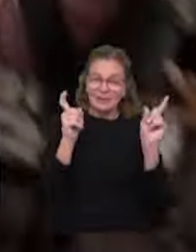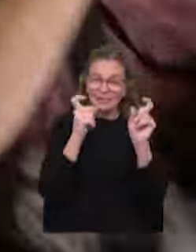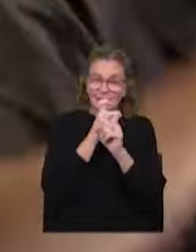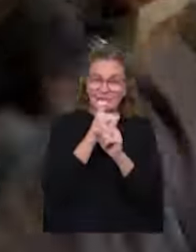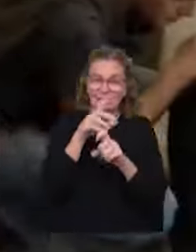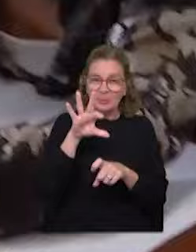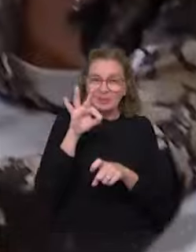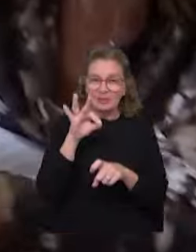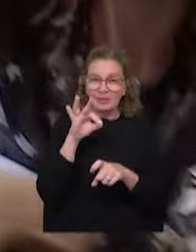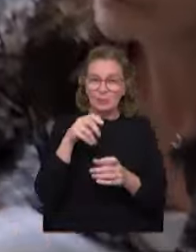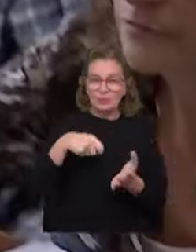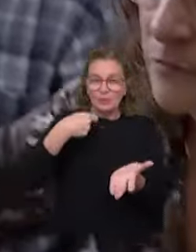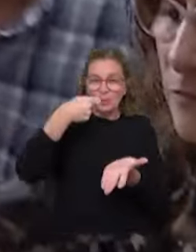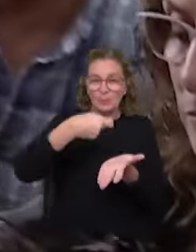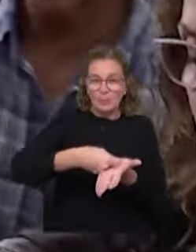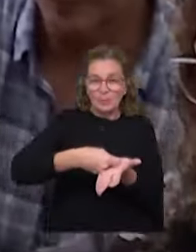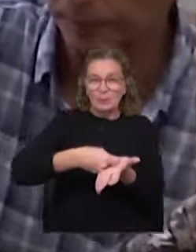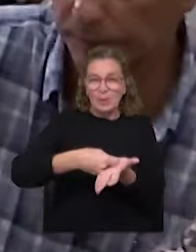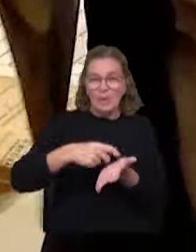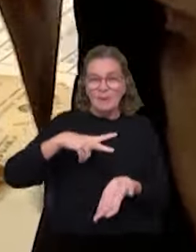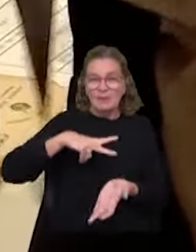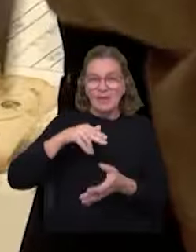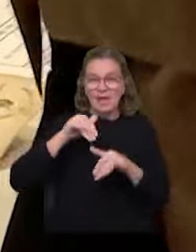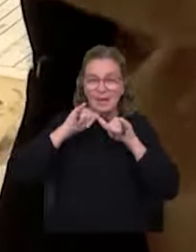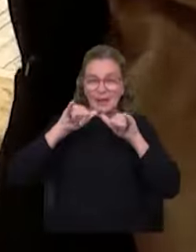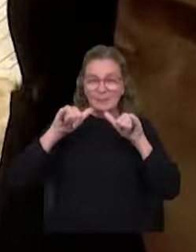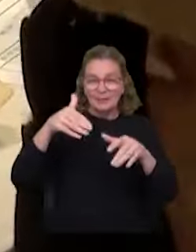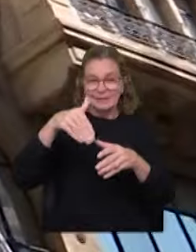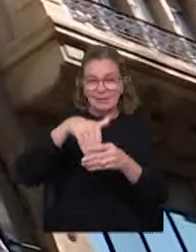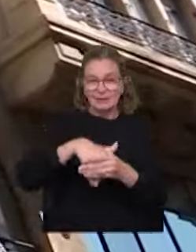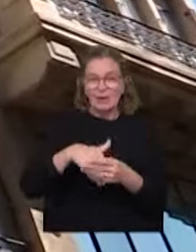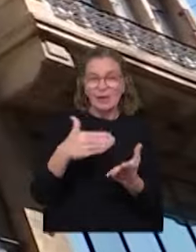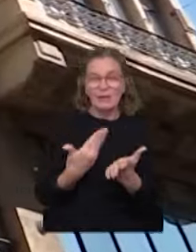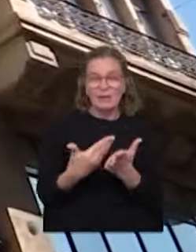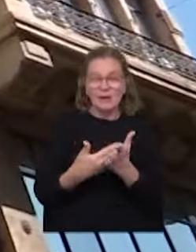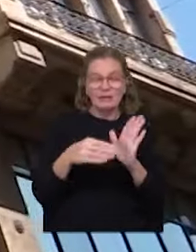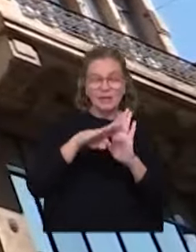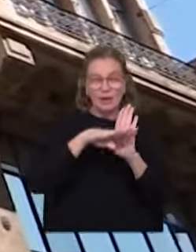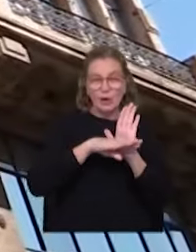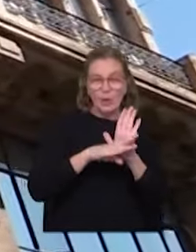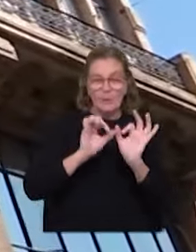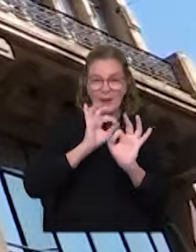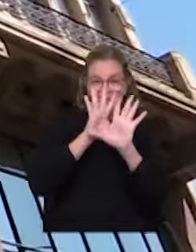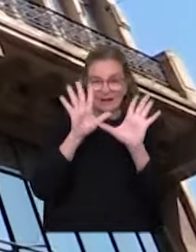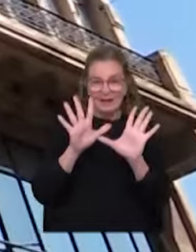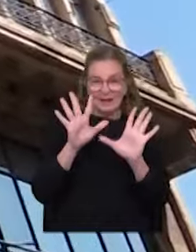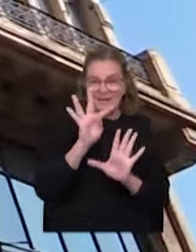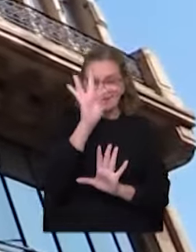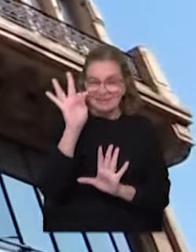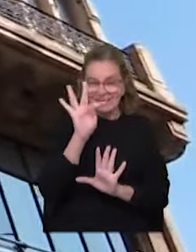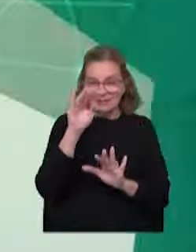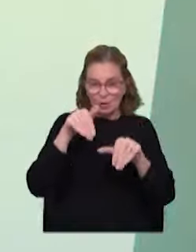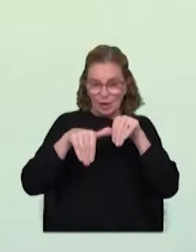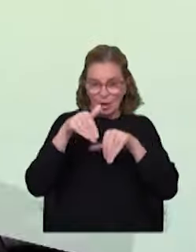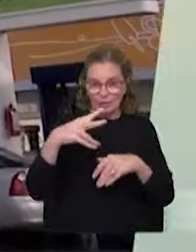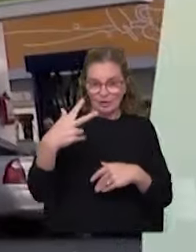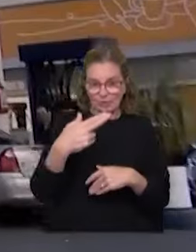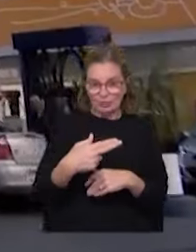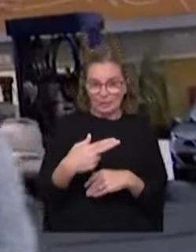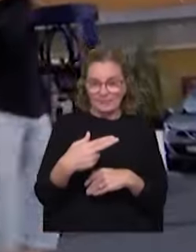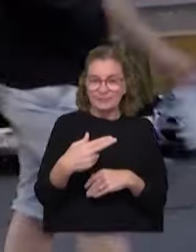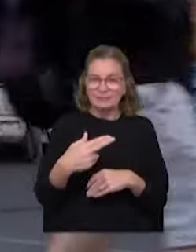detectar donaciones privadas ilícitas a la campaña electoral por falta de normas claras Y de personal técnico en la corte electoral